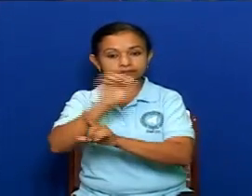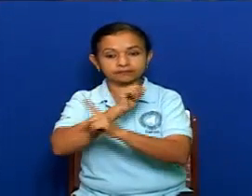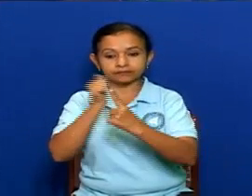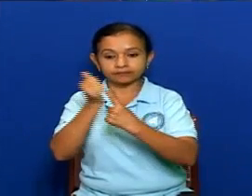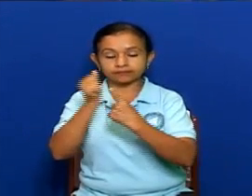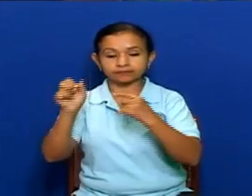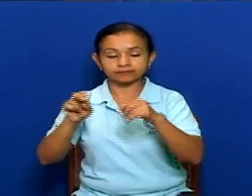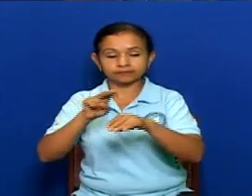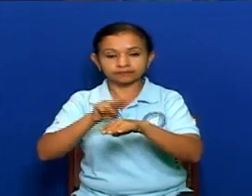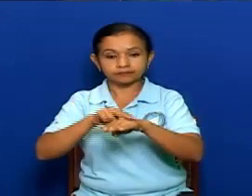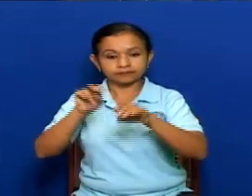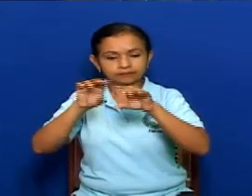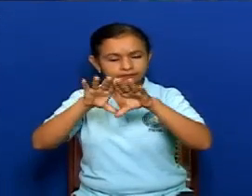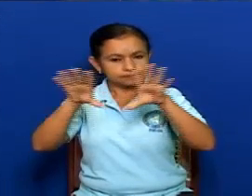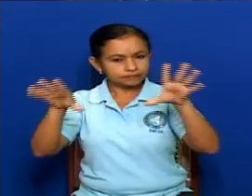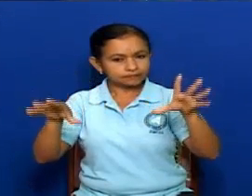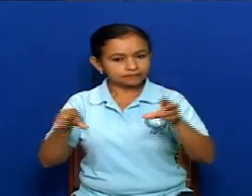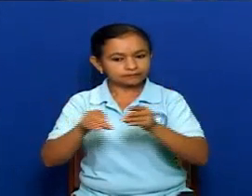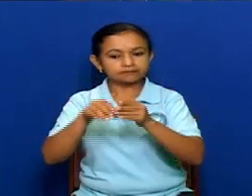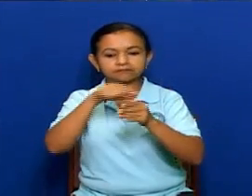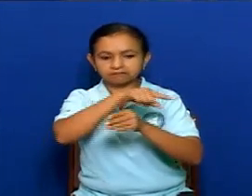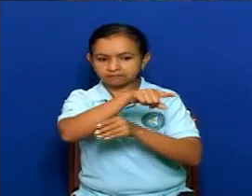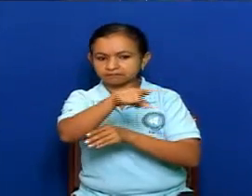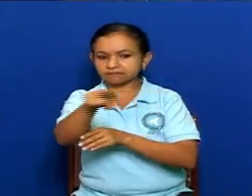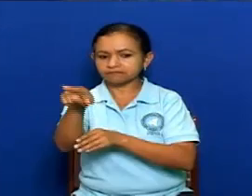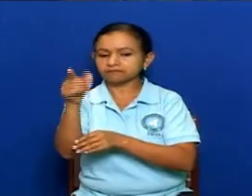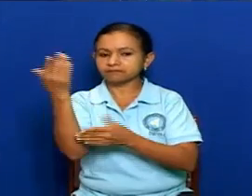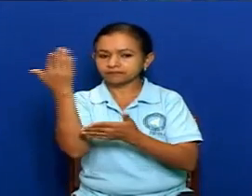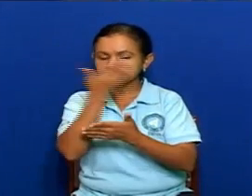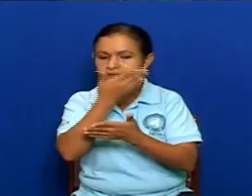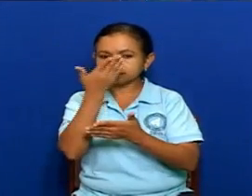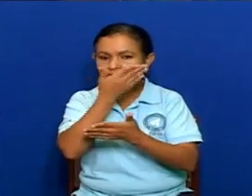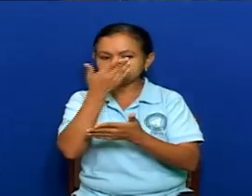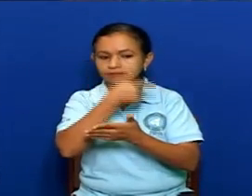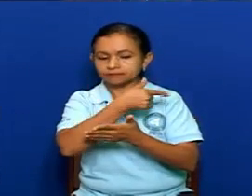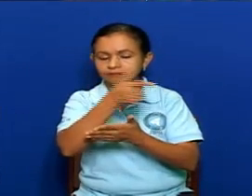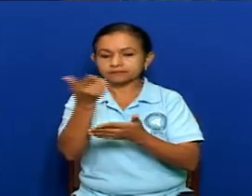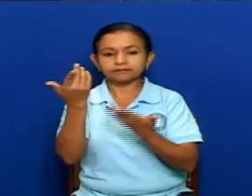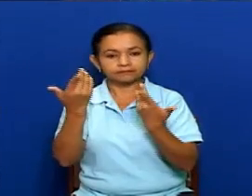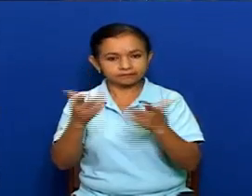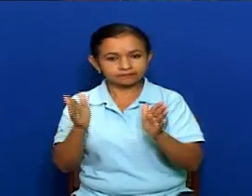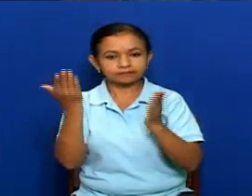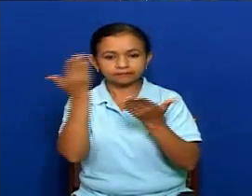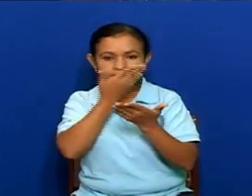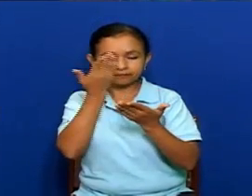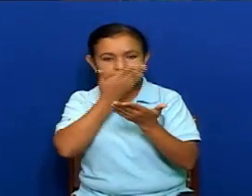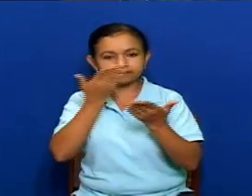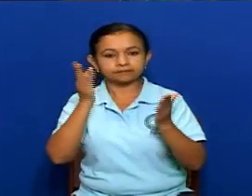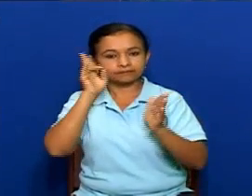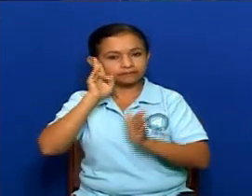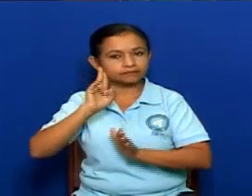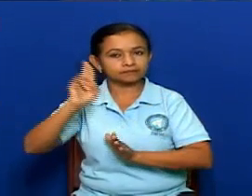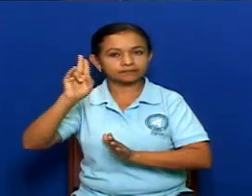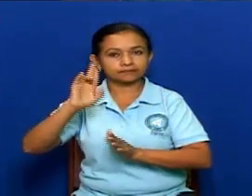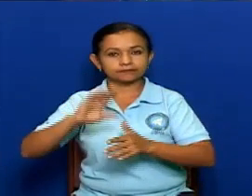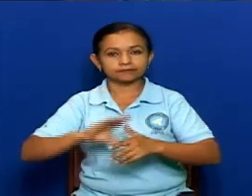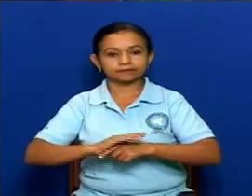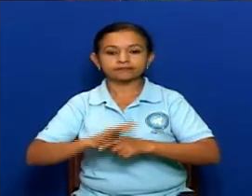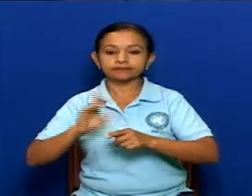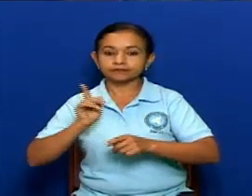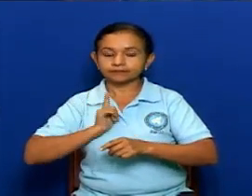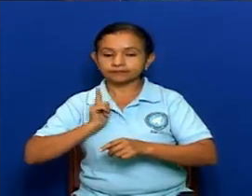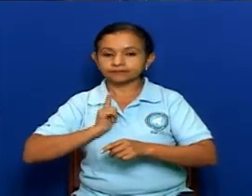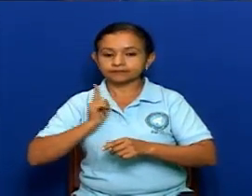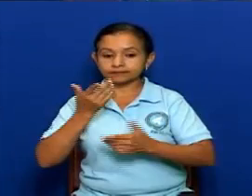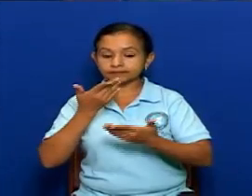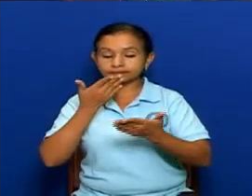su totalidad ya está todo el colaborador, los 570, y acreditados a la carrera. Y han cumplido con el